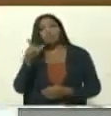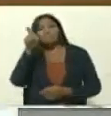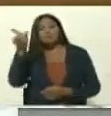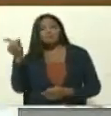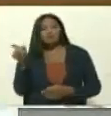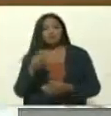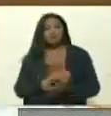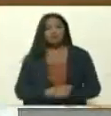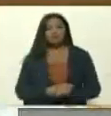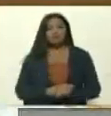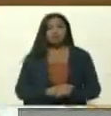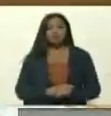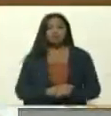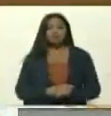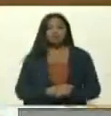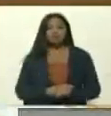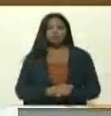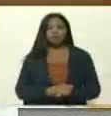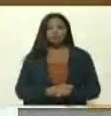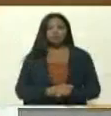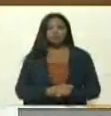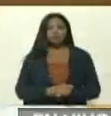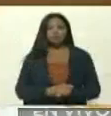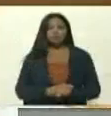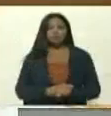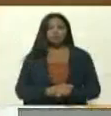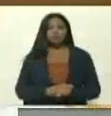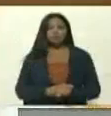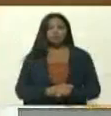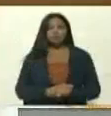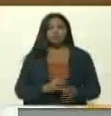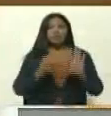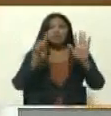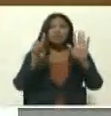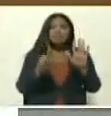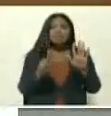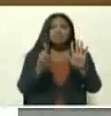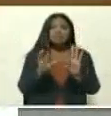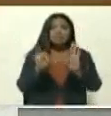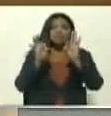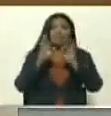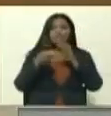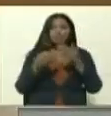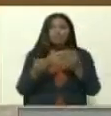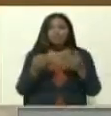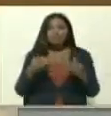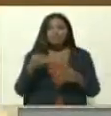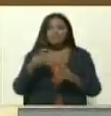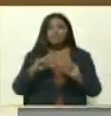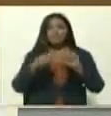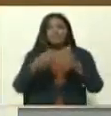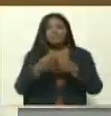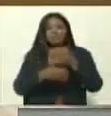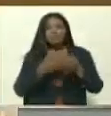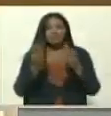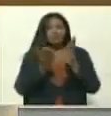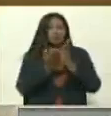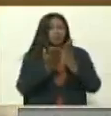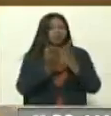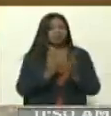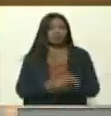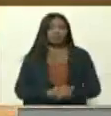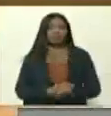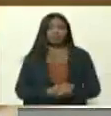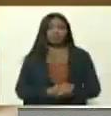personas en las 6 especializaciones que imparte la escuela.